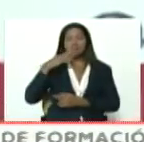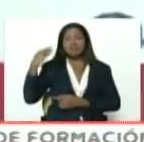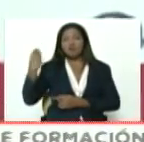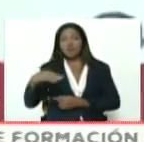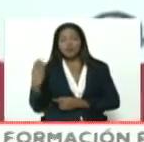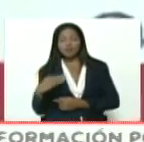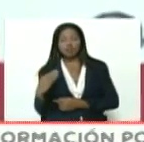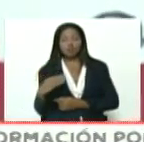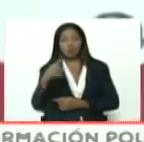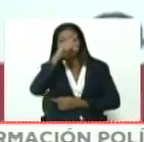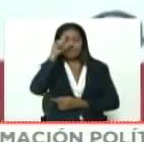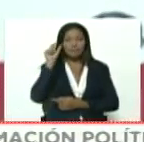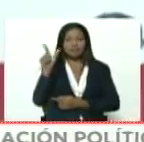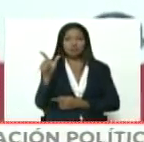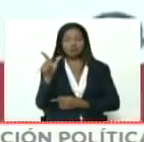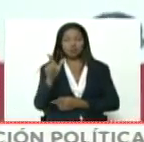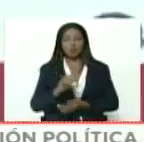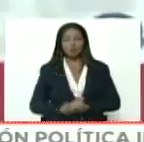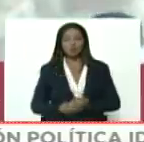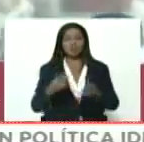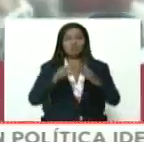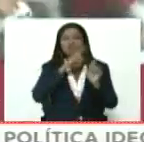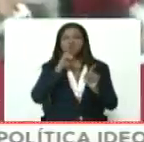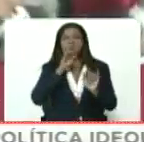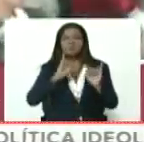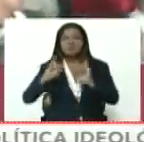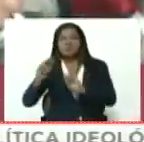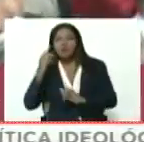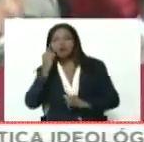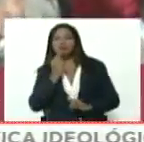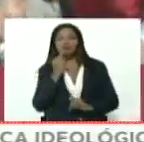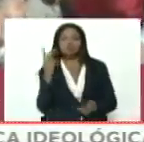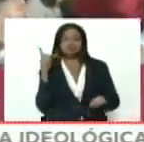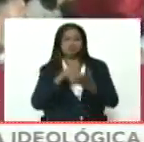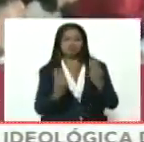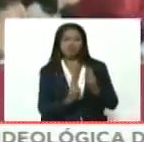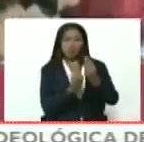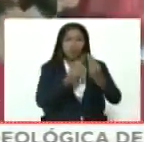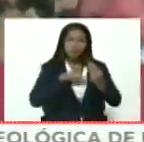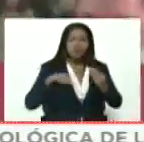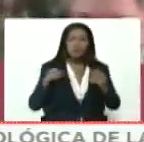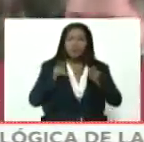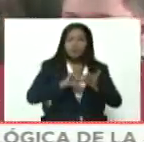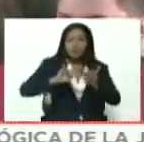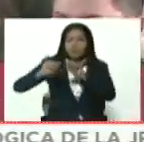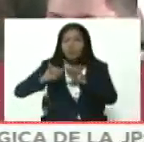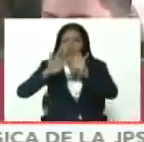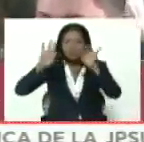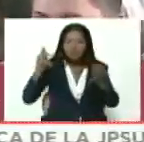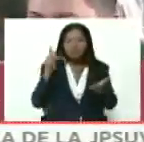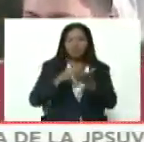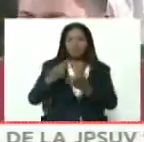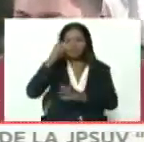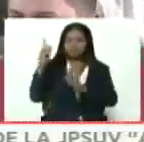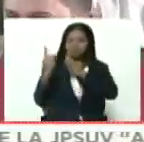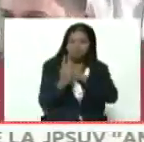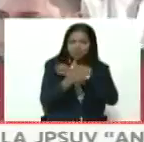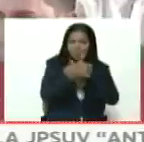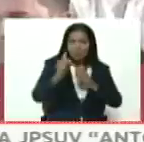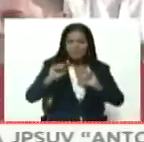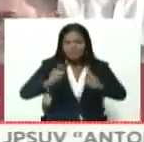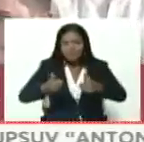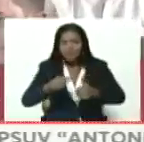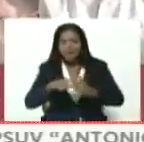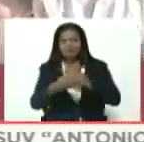Juventud, Antonio José de Sucre. Y aquí estoy con ustedes para participar personalmente de esta